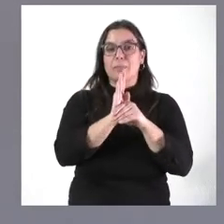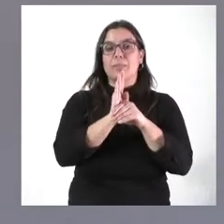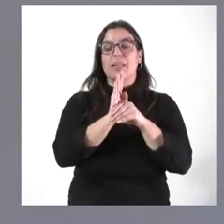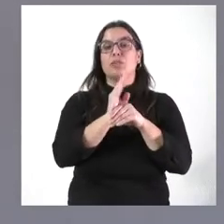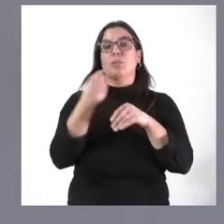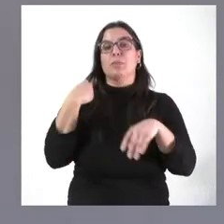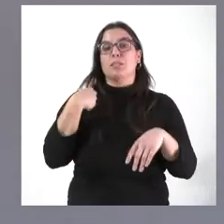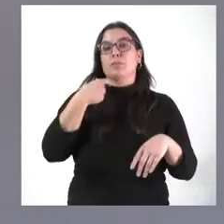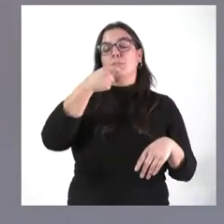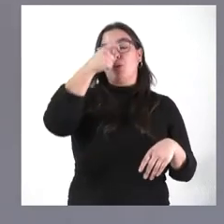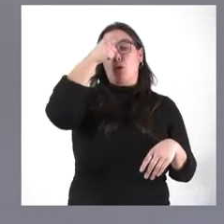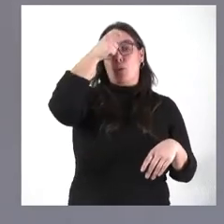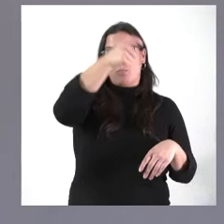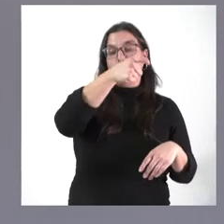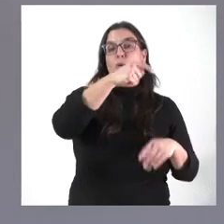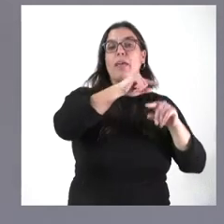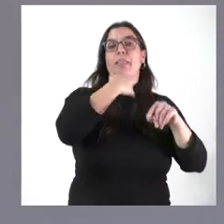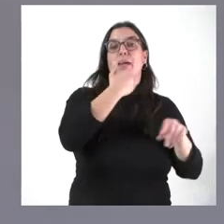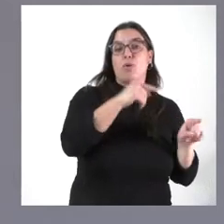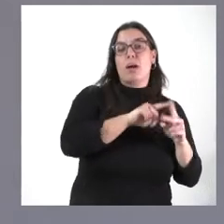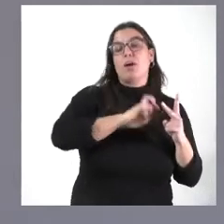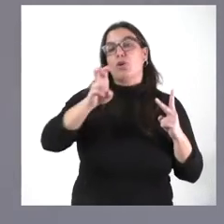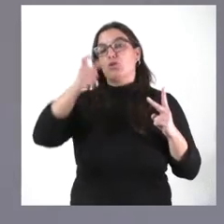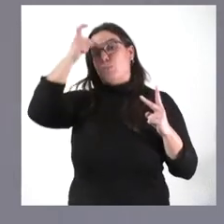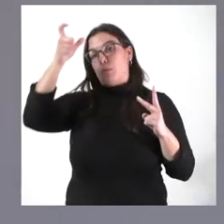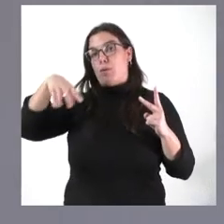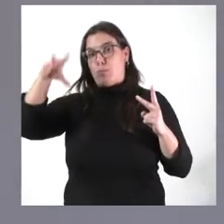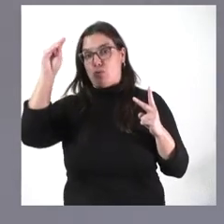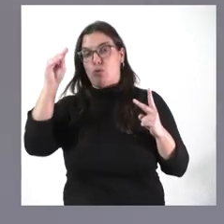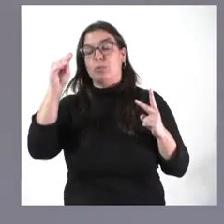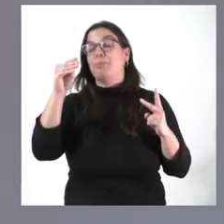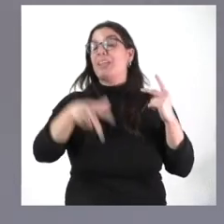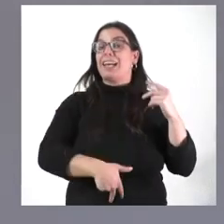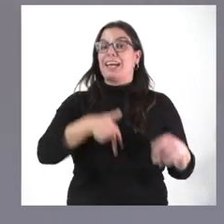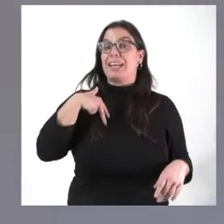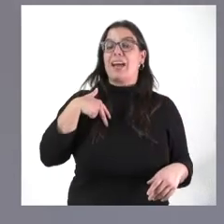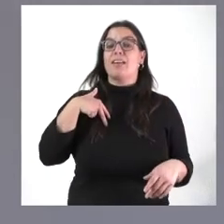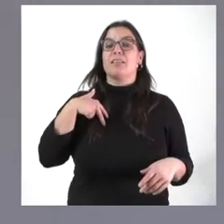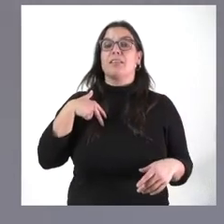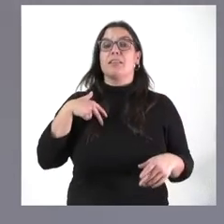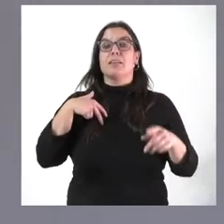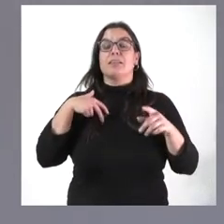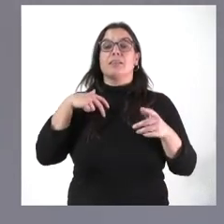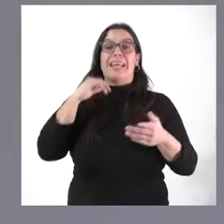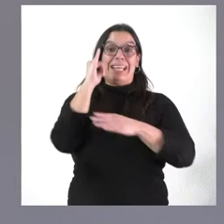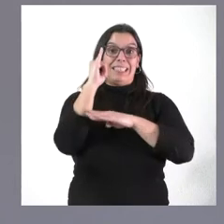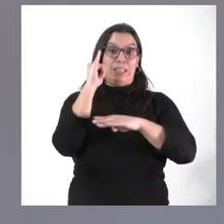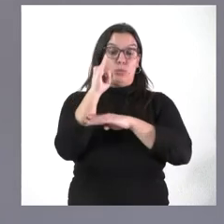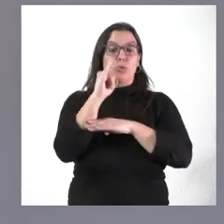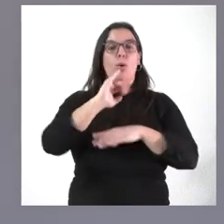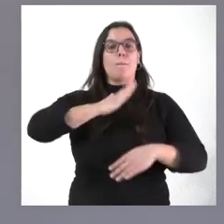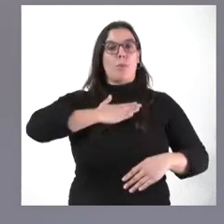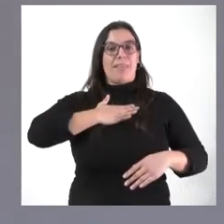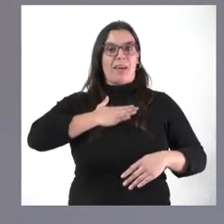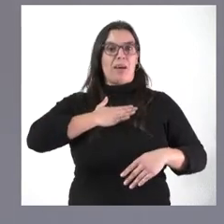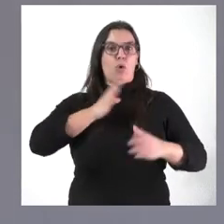de sayagot Zamora y Medina de pomar en Burgos saben ustedes es un carácter general los centros de educación secundaria subtitularidad de la junta de